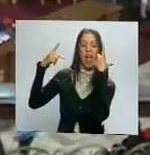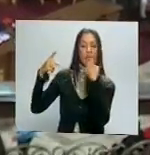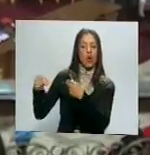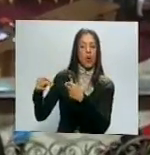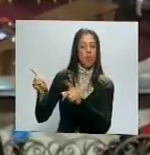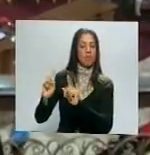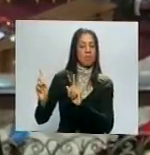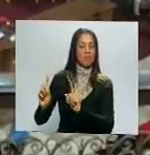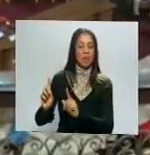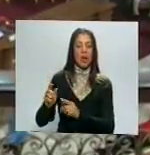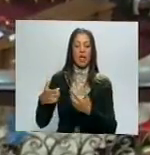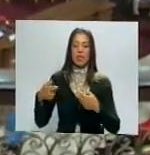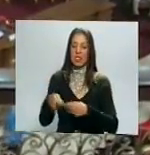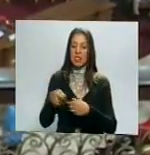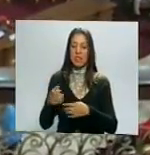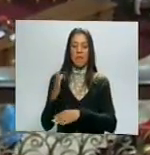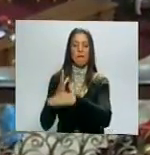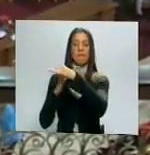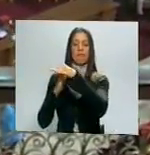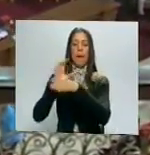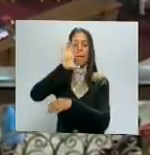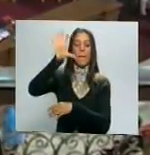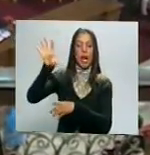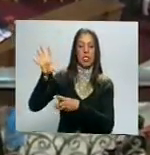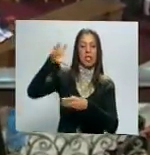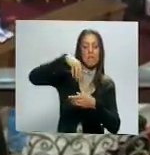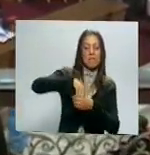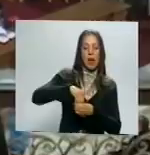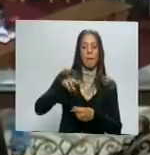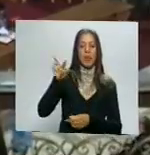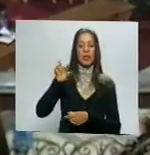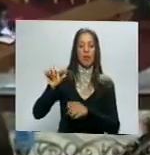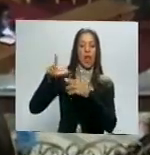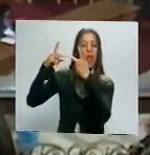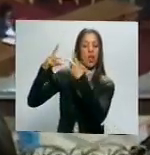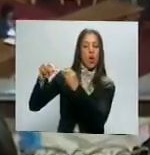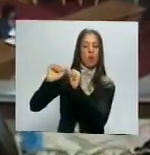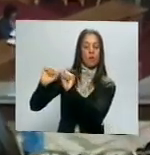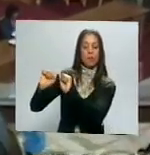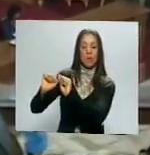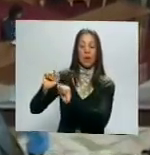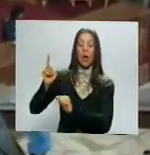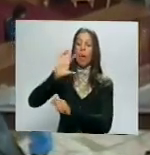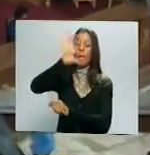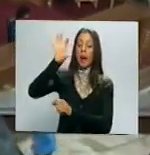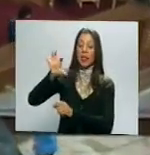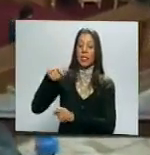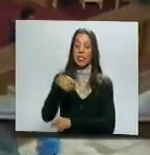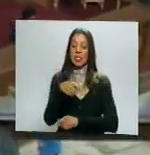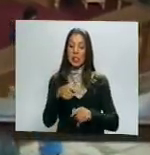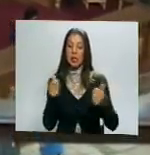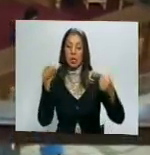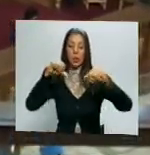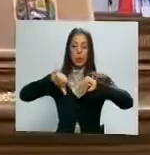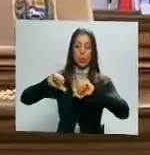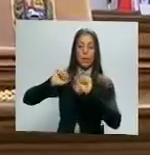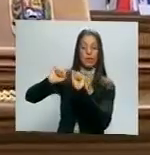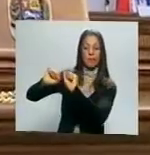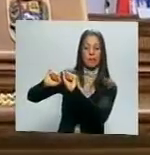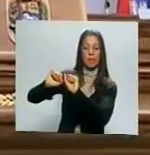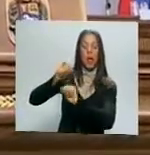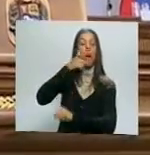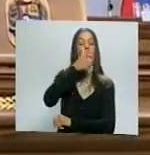guarimbas, no a las intervenciones, no a las sanciones económicas, no a la arremetida y guerra económica contra Venezuela. Eso